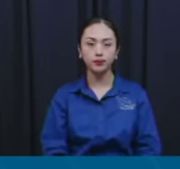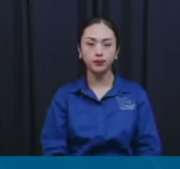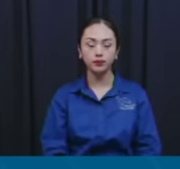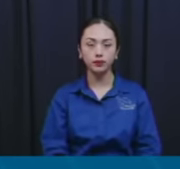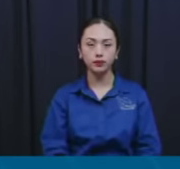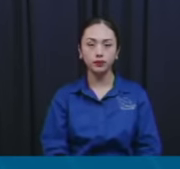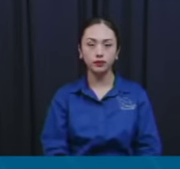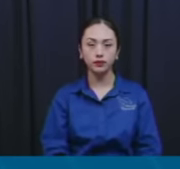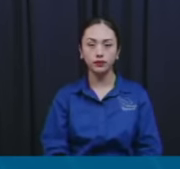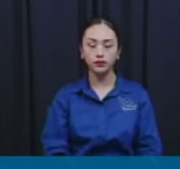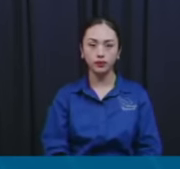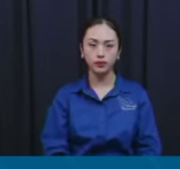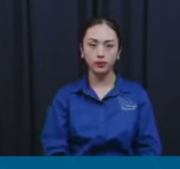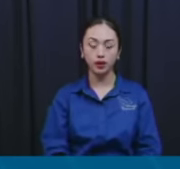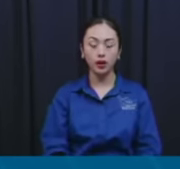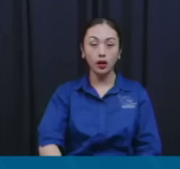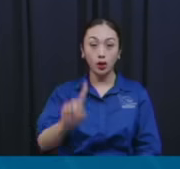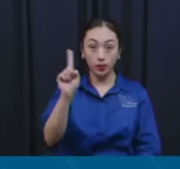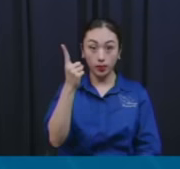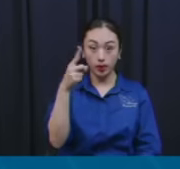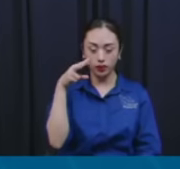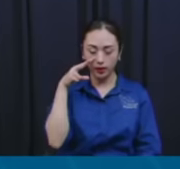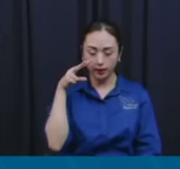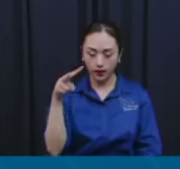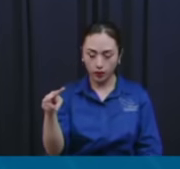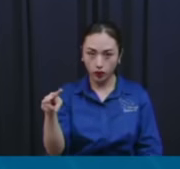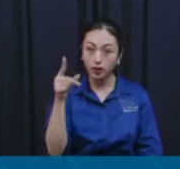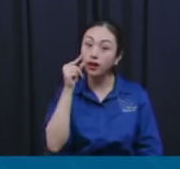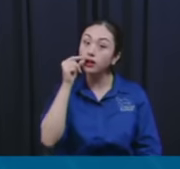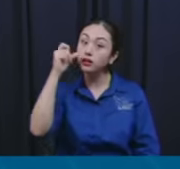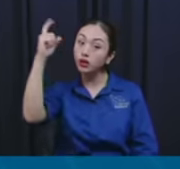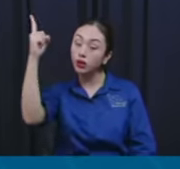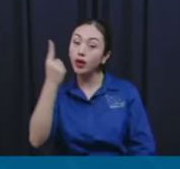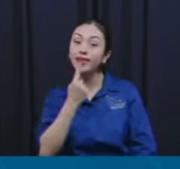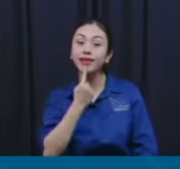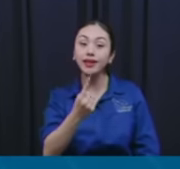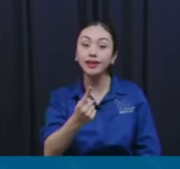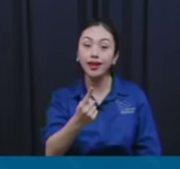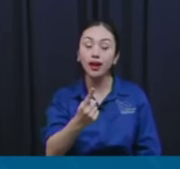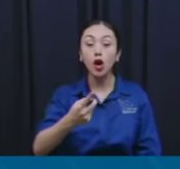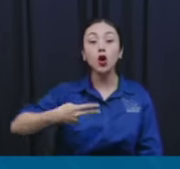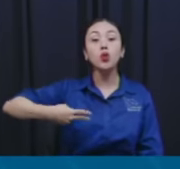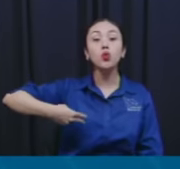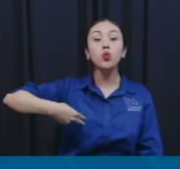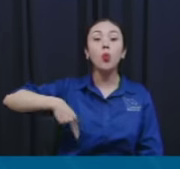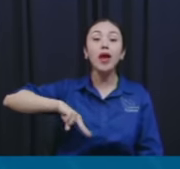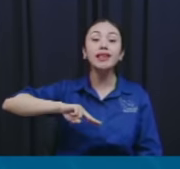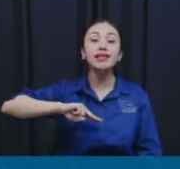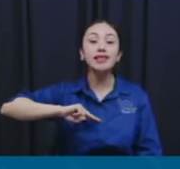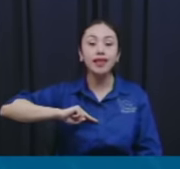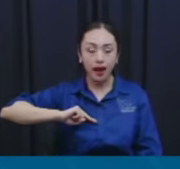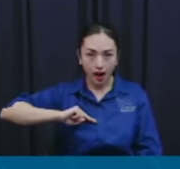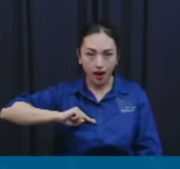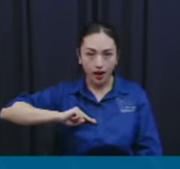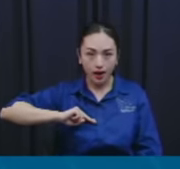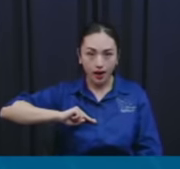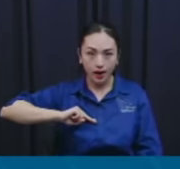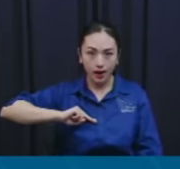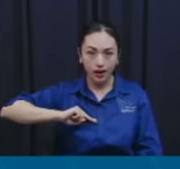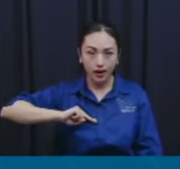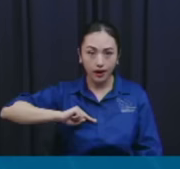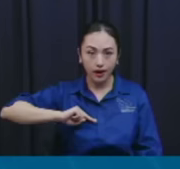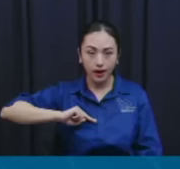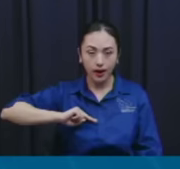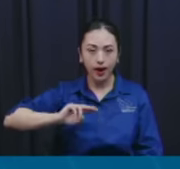eh lo primero que vemos es que el señor dice a nuestra Y entonces